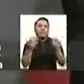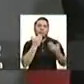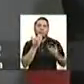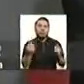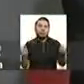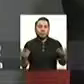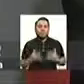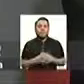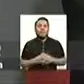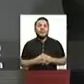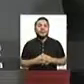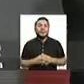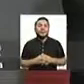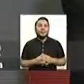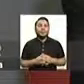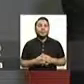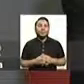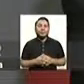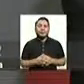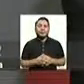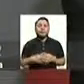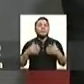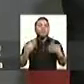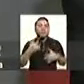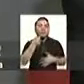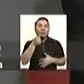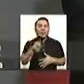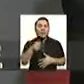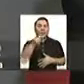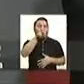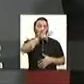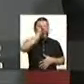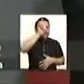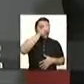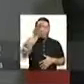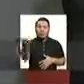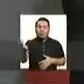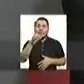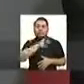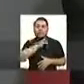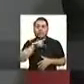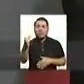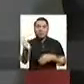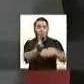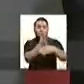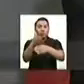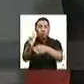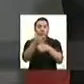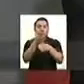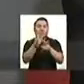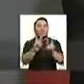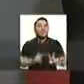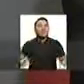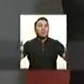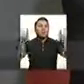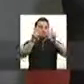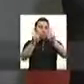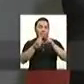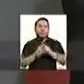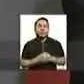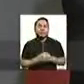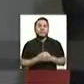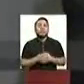contexto internacional desafiante, donde Perú y Chile comparten valores